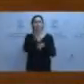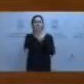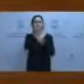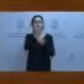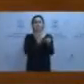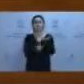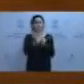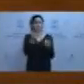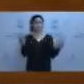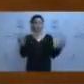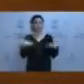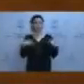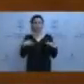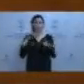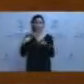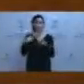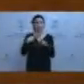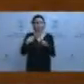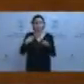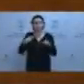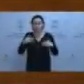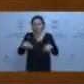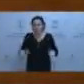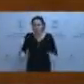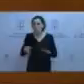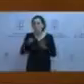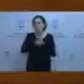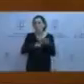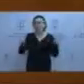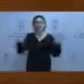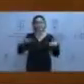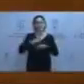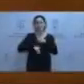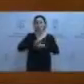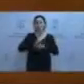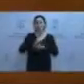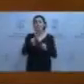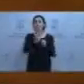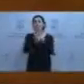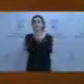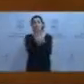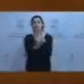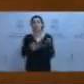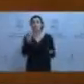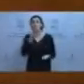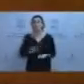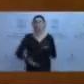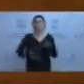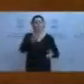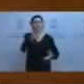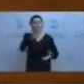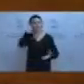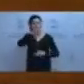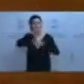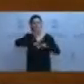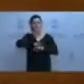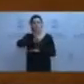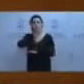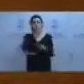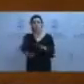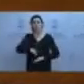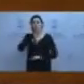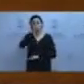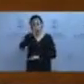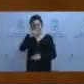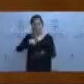sigue preocupando que no haya unos objetivos, me sigue preocupando que no haya unas medidas que cumplir, que no haya unos indicadores que poder evaluar para saber si se ha cumplido. Porque le recuerdo lo que